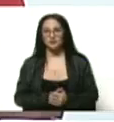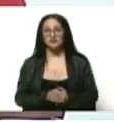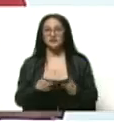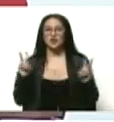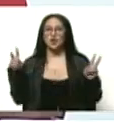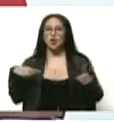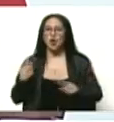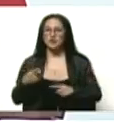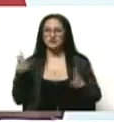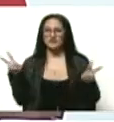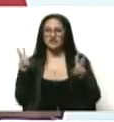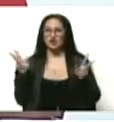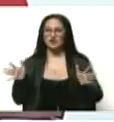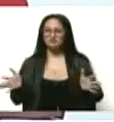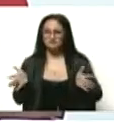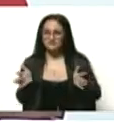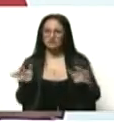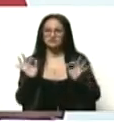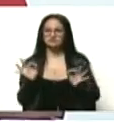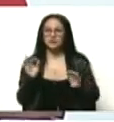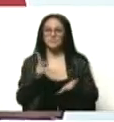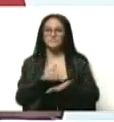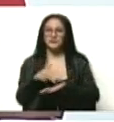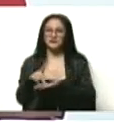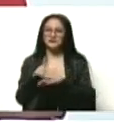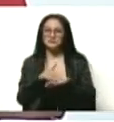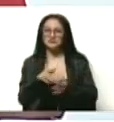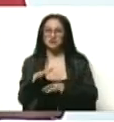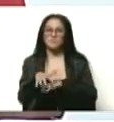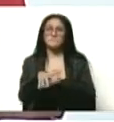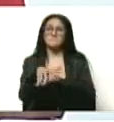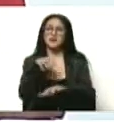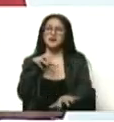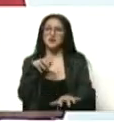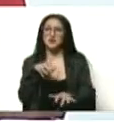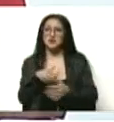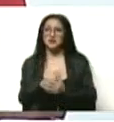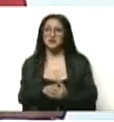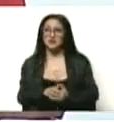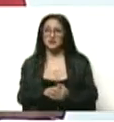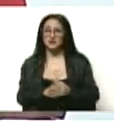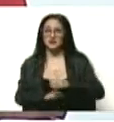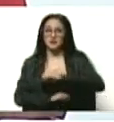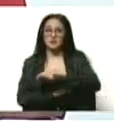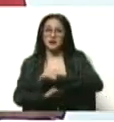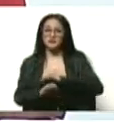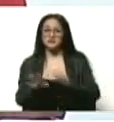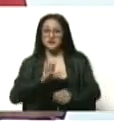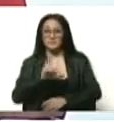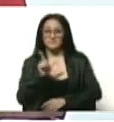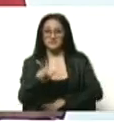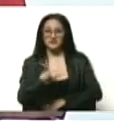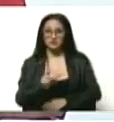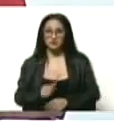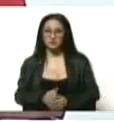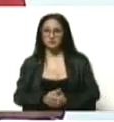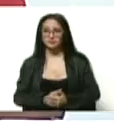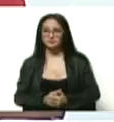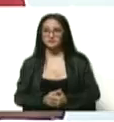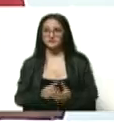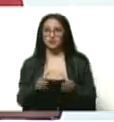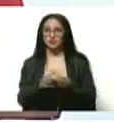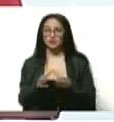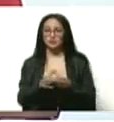victoria contundente, con una participación mayoritaria de la base del Partido Socialista Unido de Venezuela,